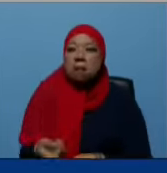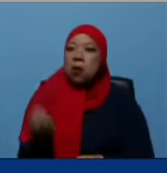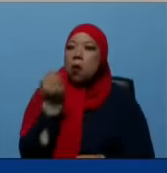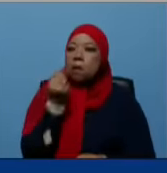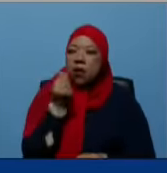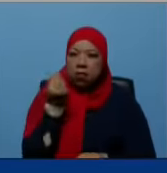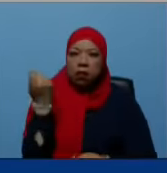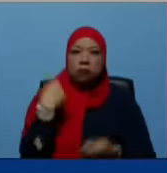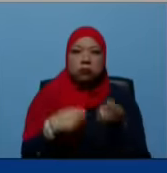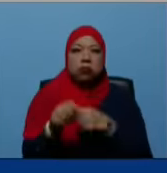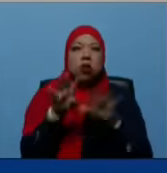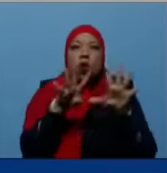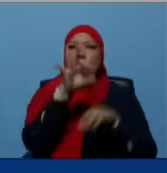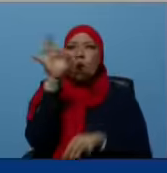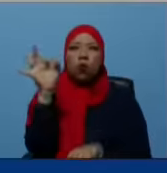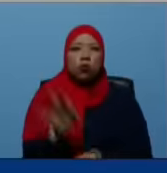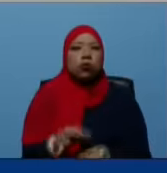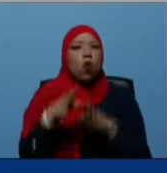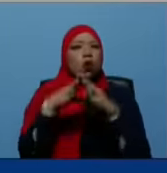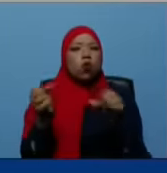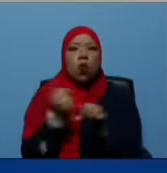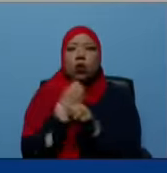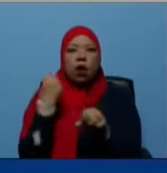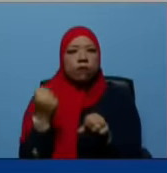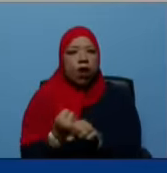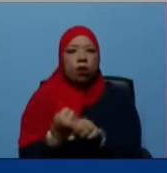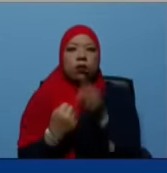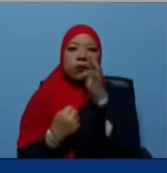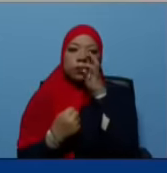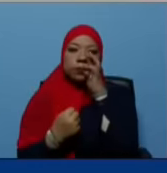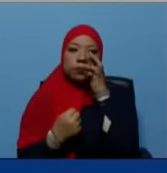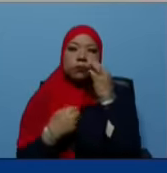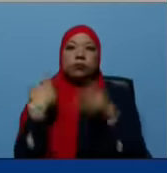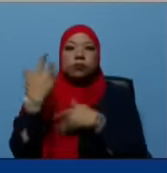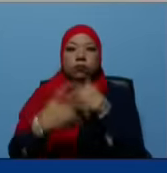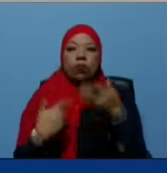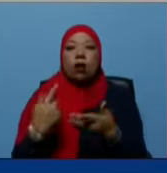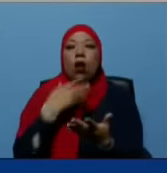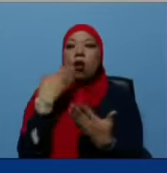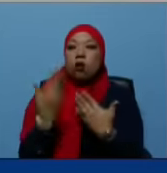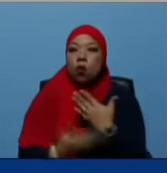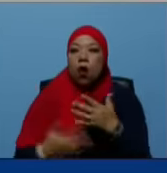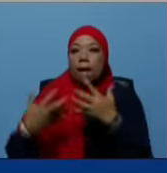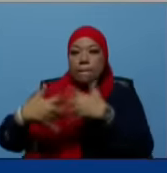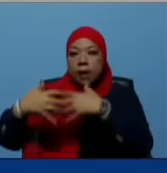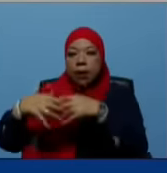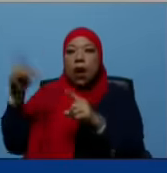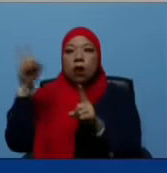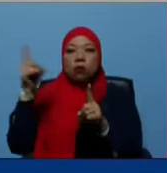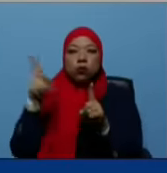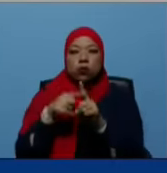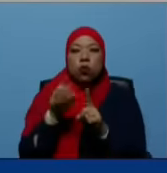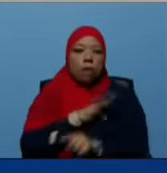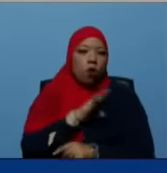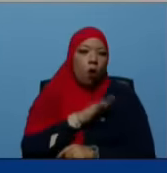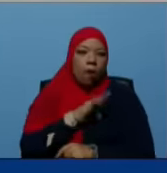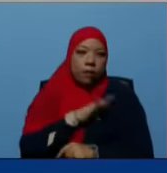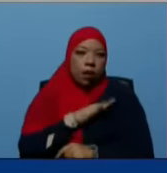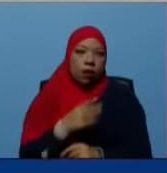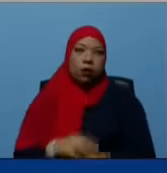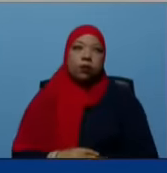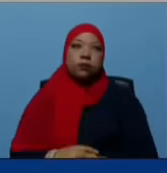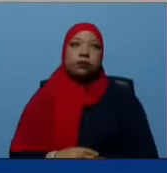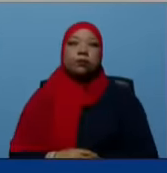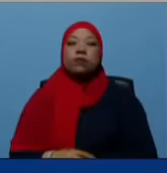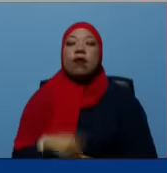más del 90% de los supermercados del país activados con sus plantas de autogeneración.